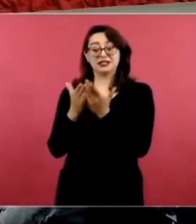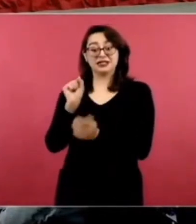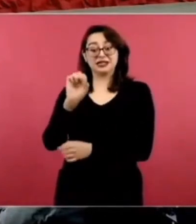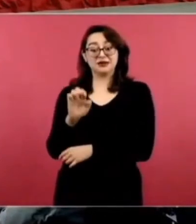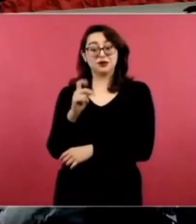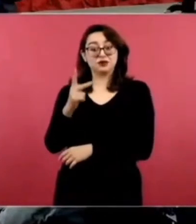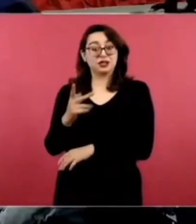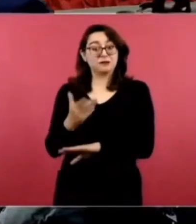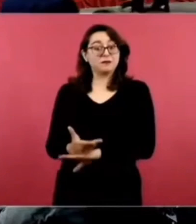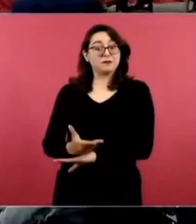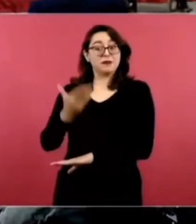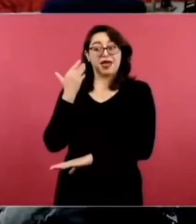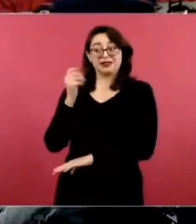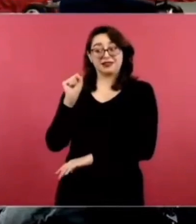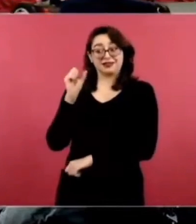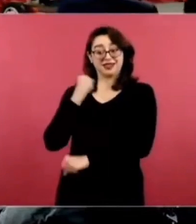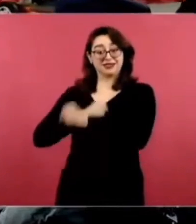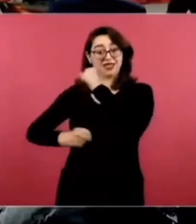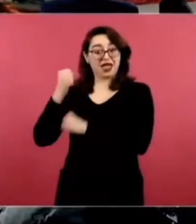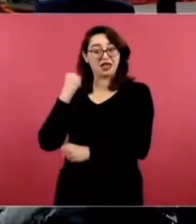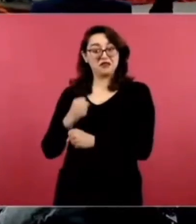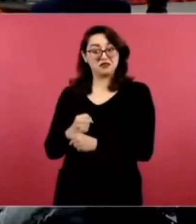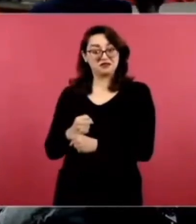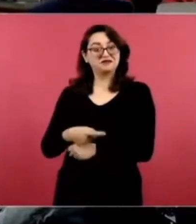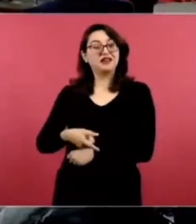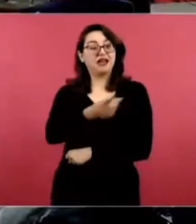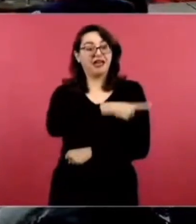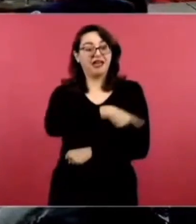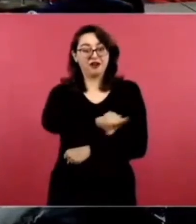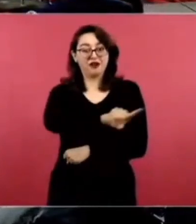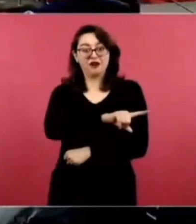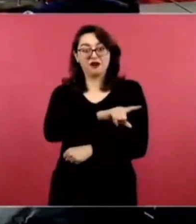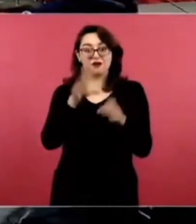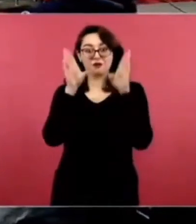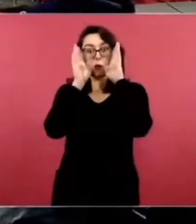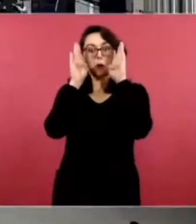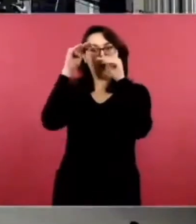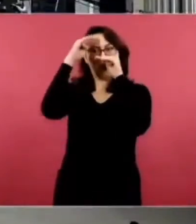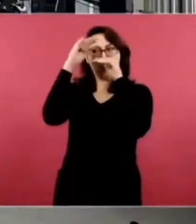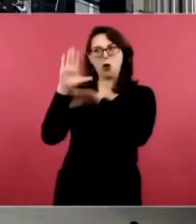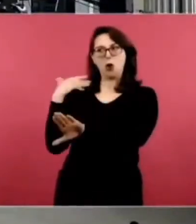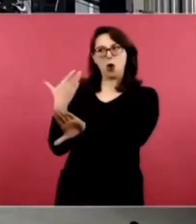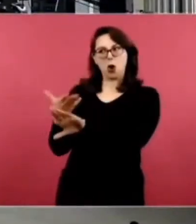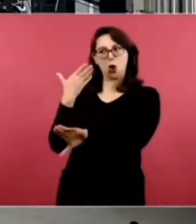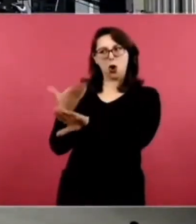más de 60 años. Entonces ahora, de nuevo,